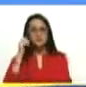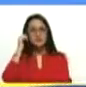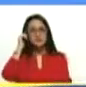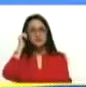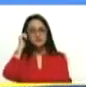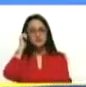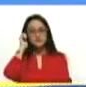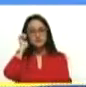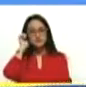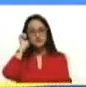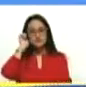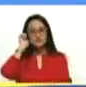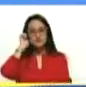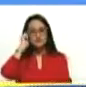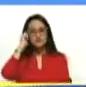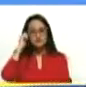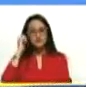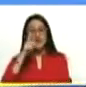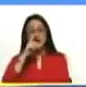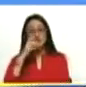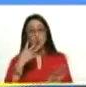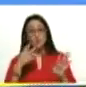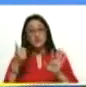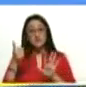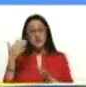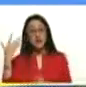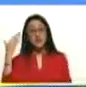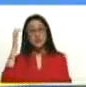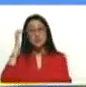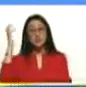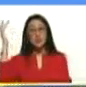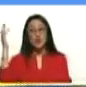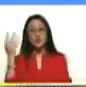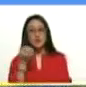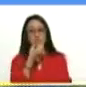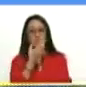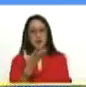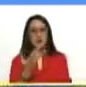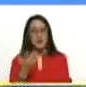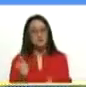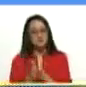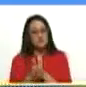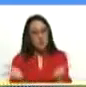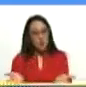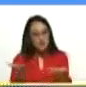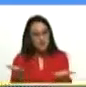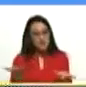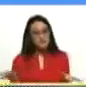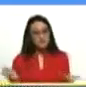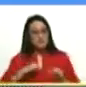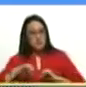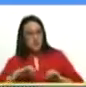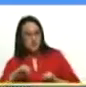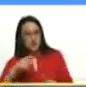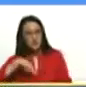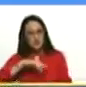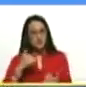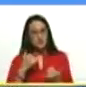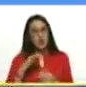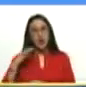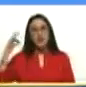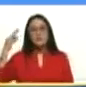Año 96. Era un sueño, Castro Sotelo. Sueño hermoso que nos motivaba, nos movía el